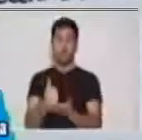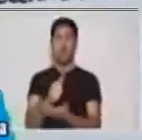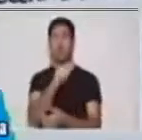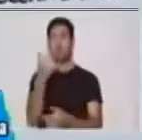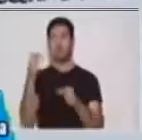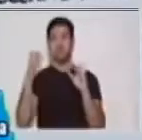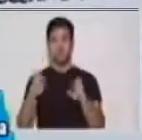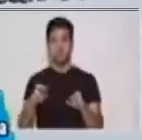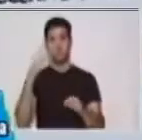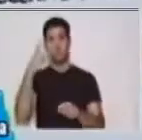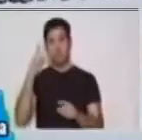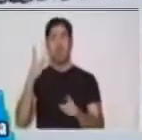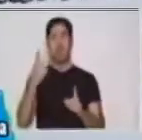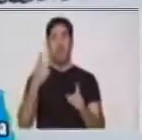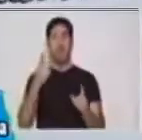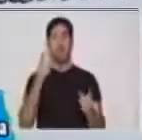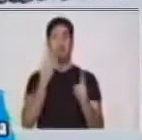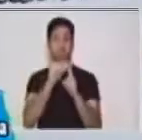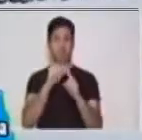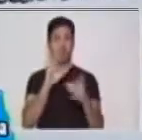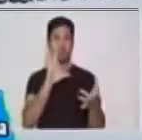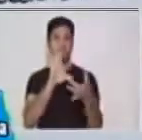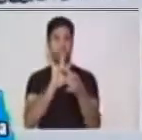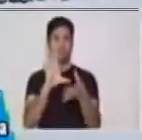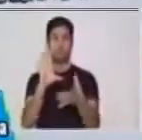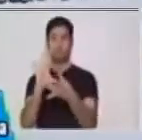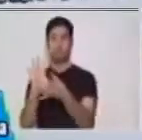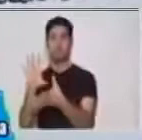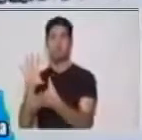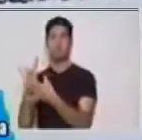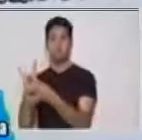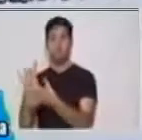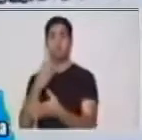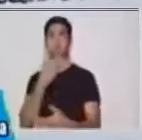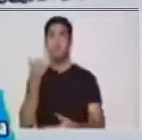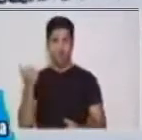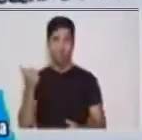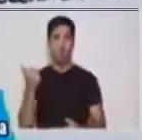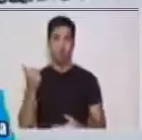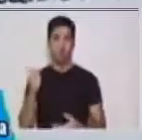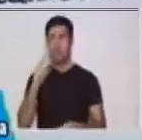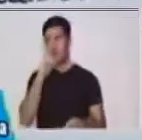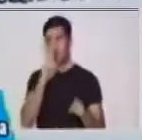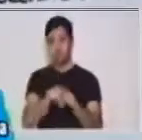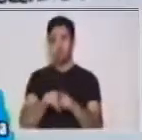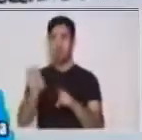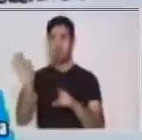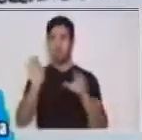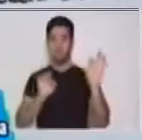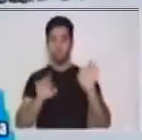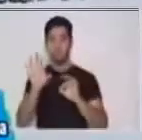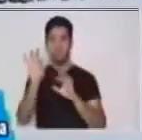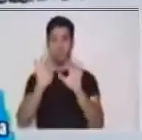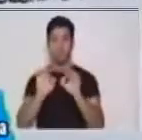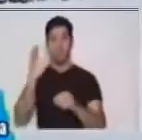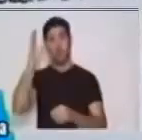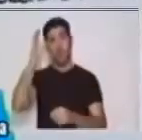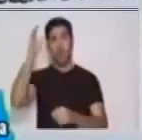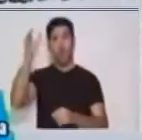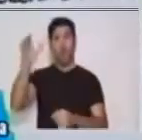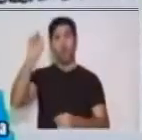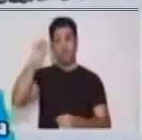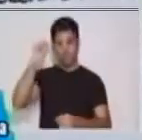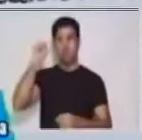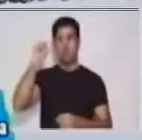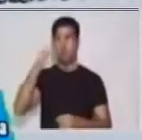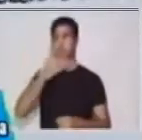a relacionar los vocablos con otros y también a distinguir unos conceptos de otros. Bien,